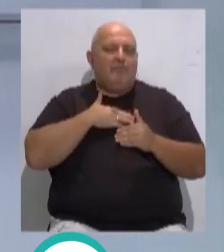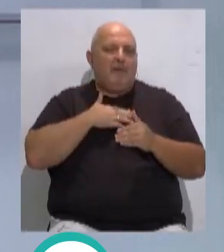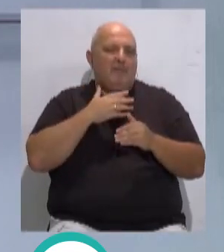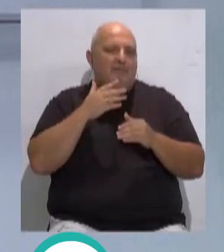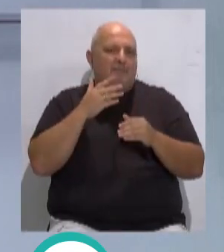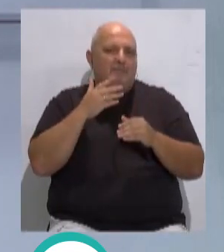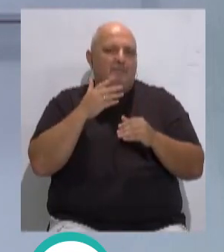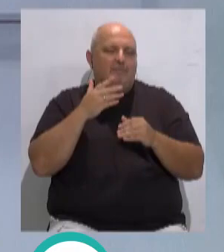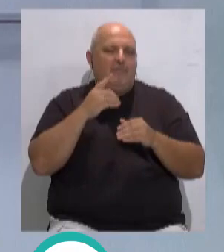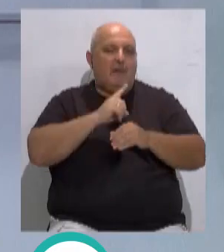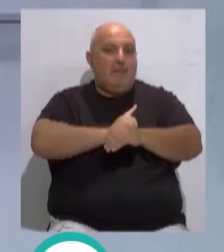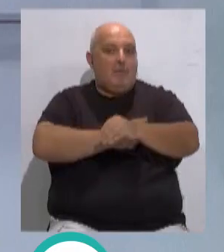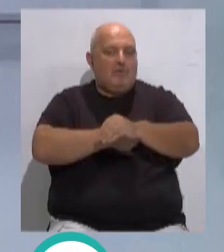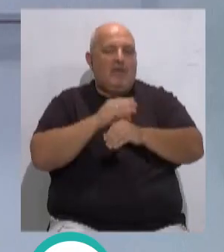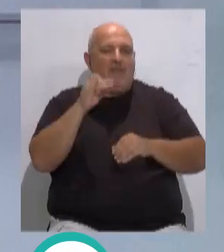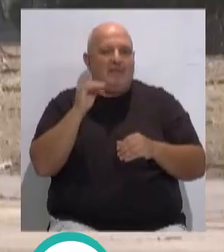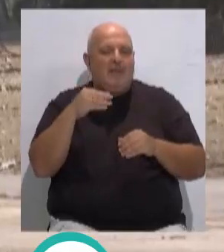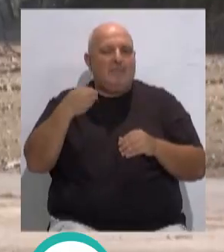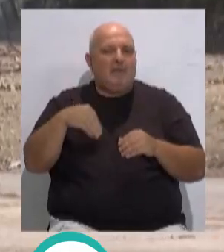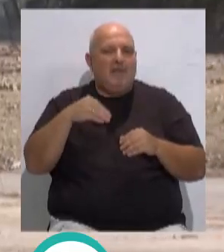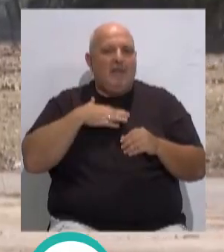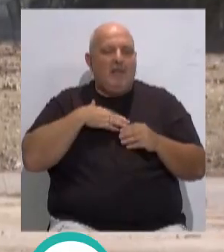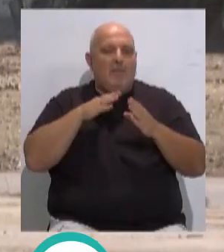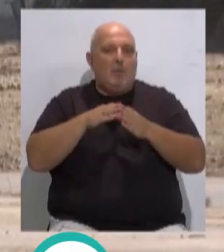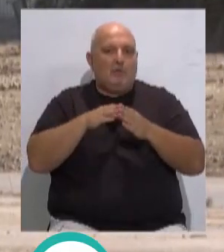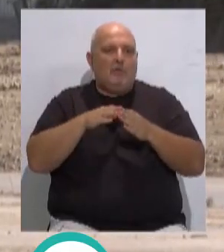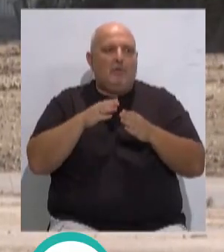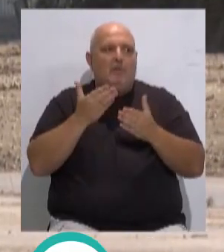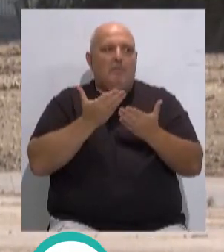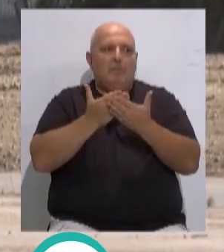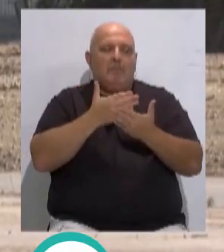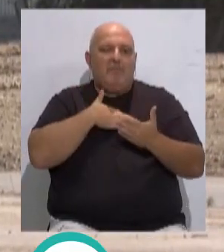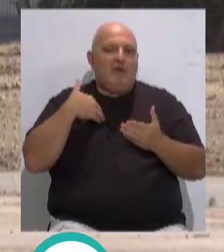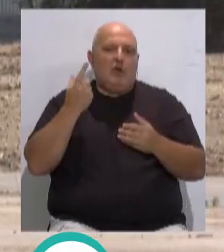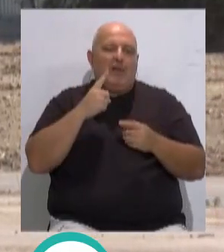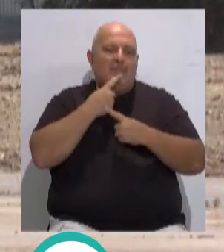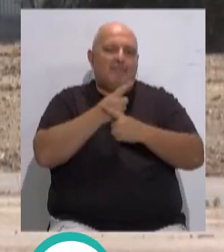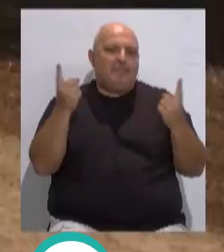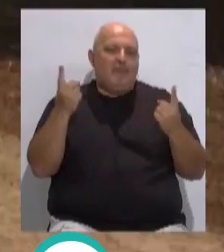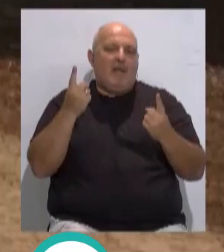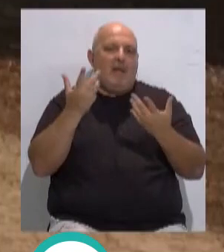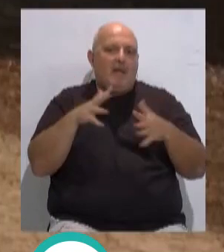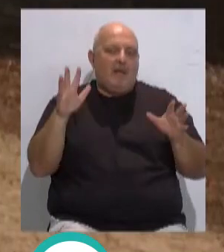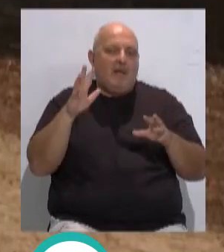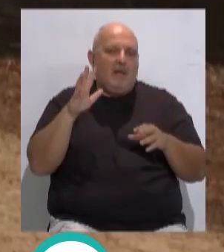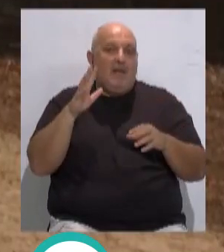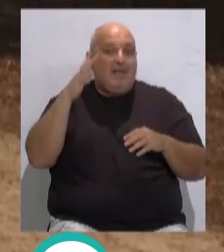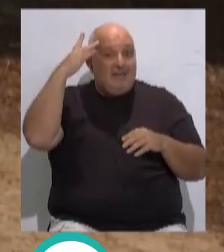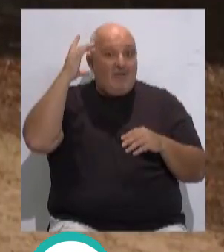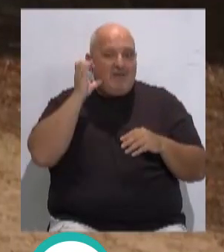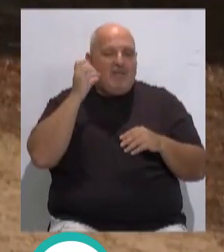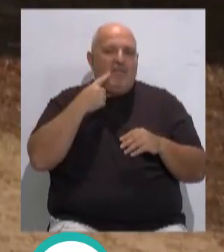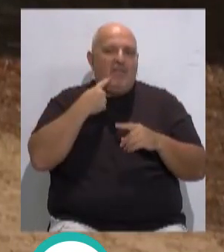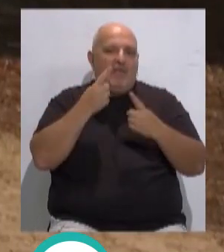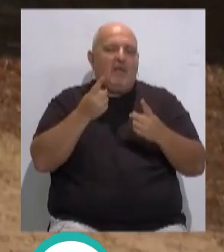Sportage City, perdón, la presidenta de la autoridad portuaria ha preferido no pronunciarse al respecto. Teófila Martínez